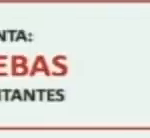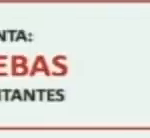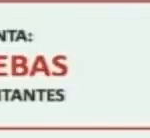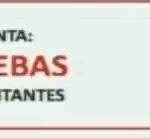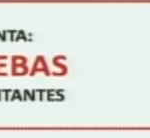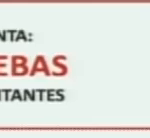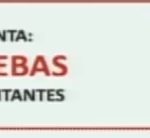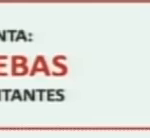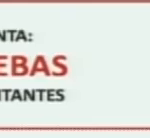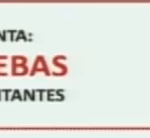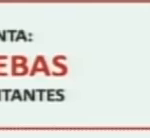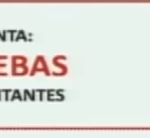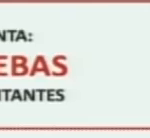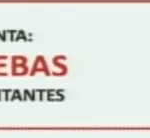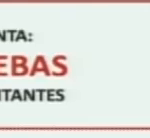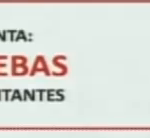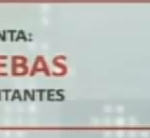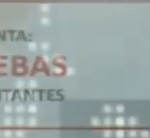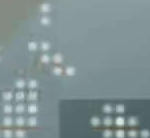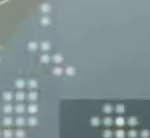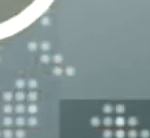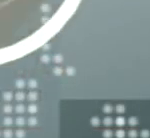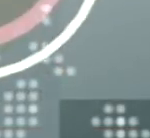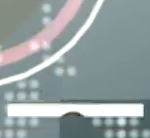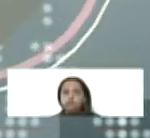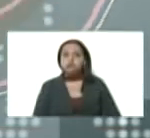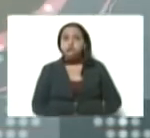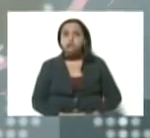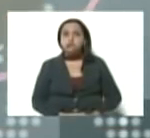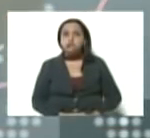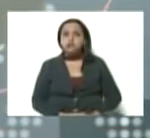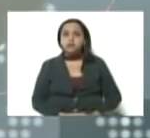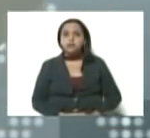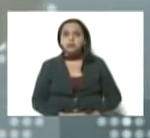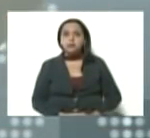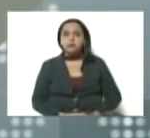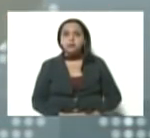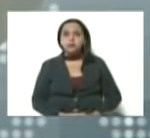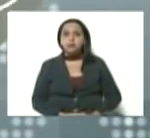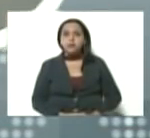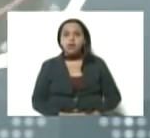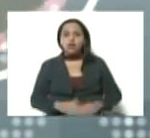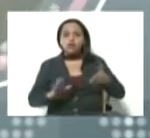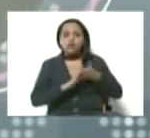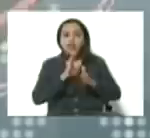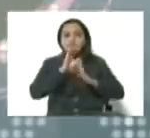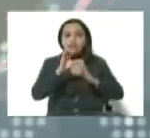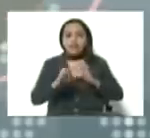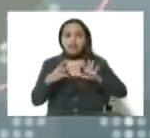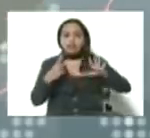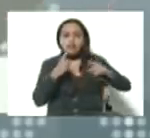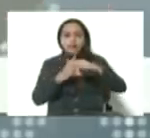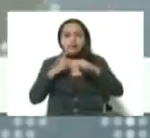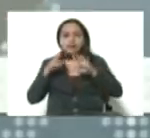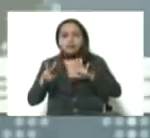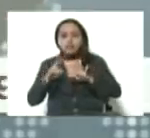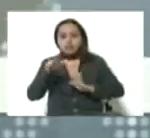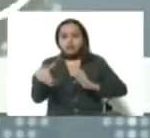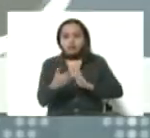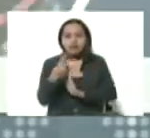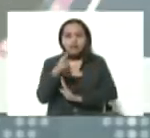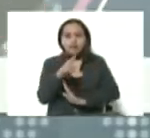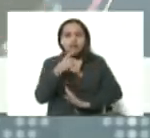se les proteja del 77 que ver se la ha venido aplicando en todo el territorio nacional y